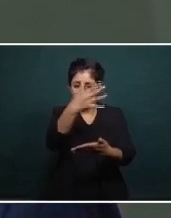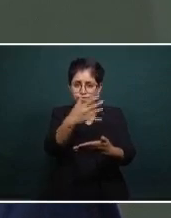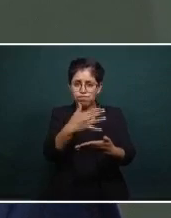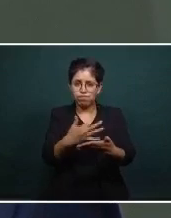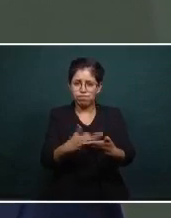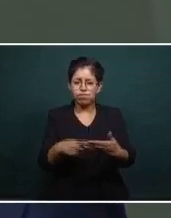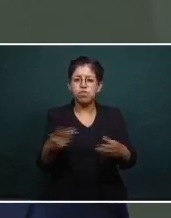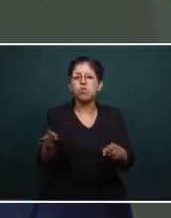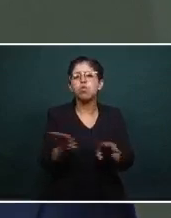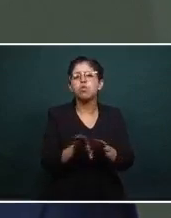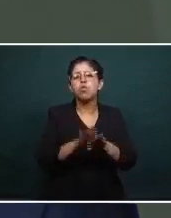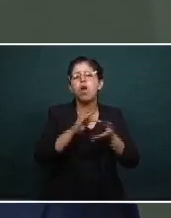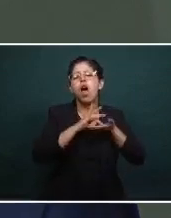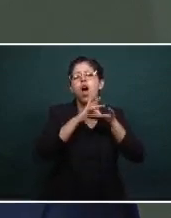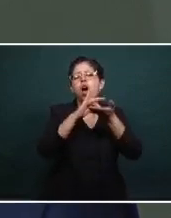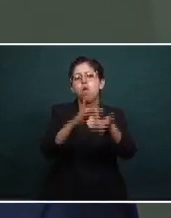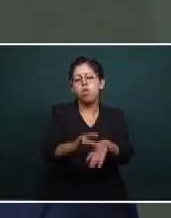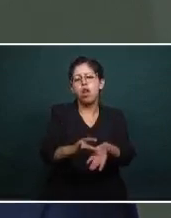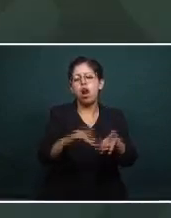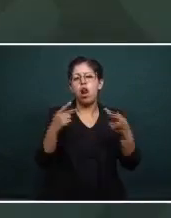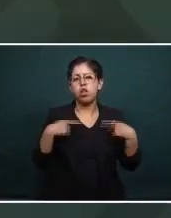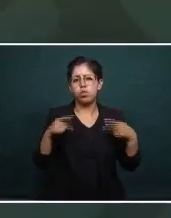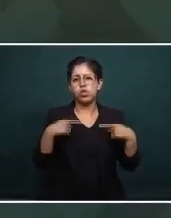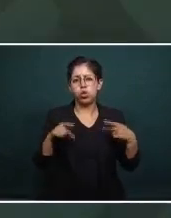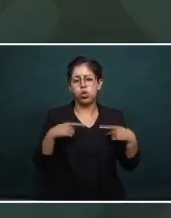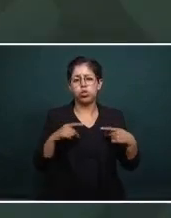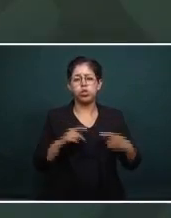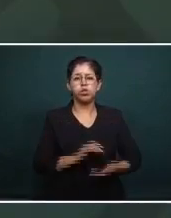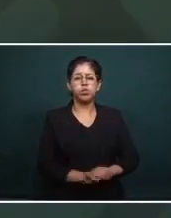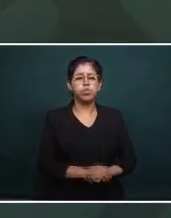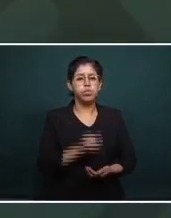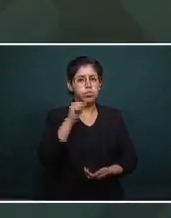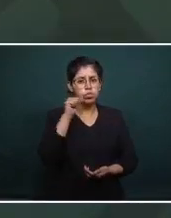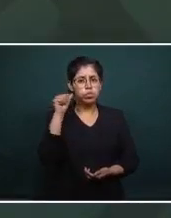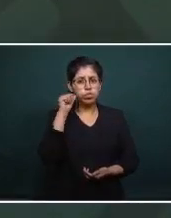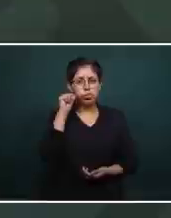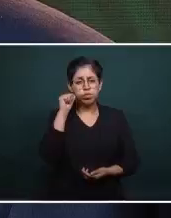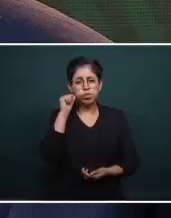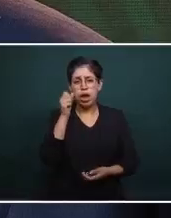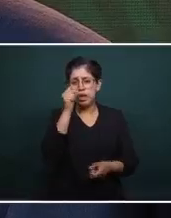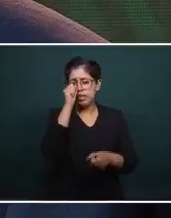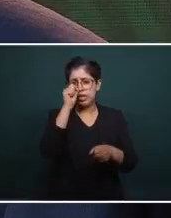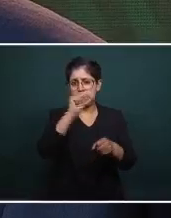Ayer lo expresó el secretario de Relaciones, si